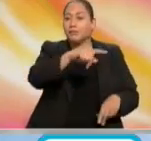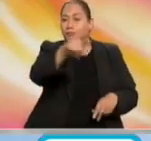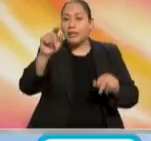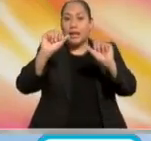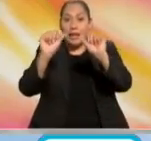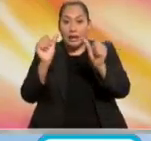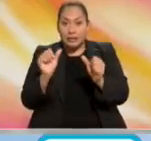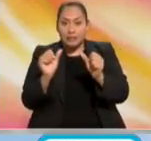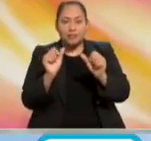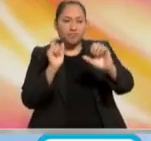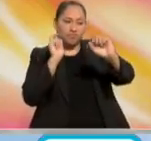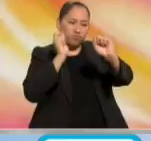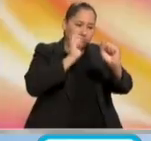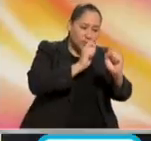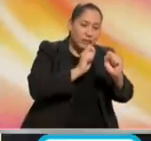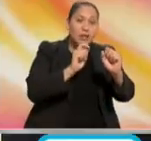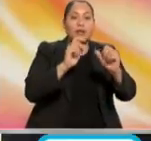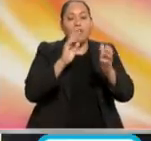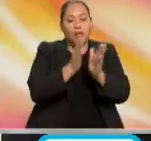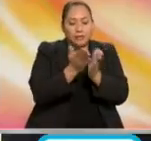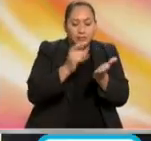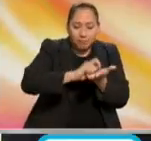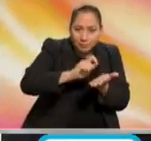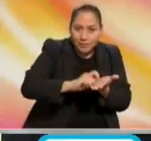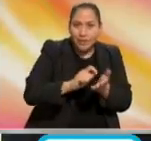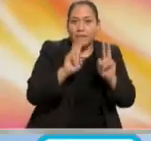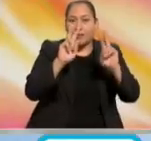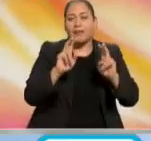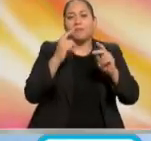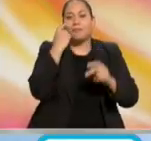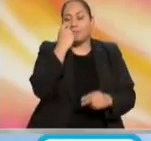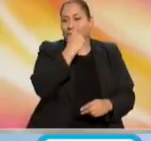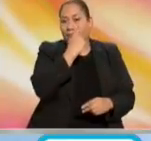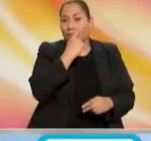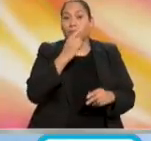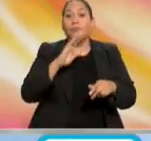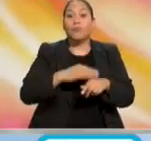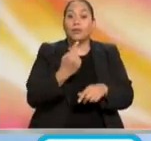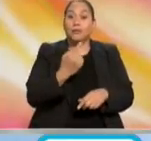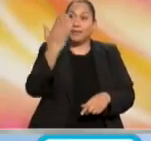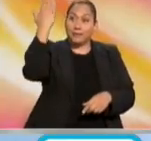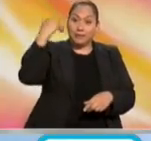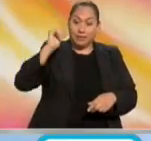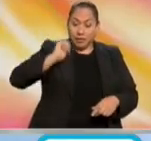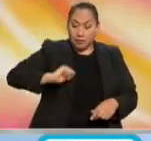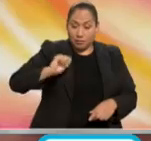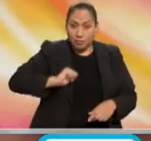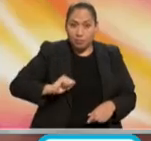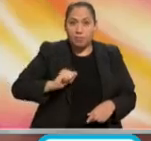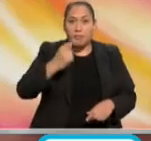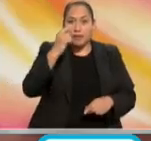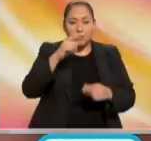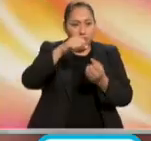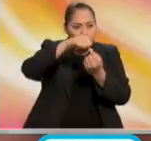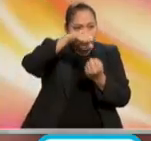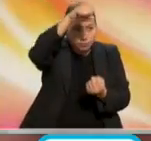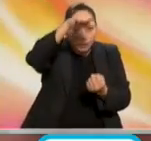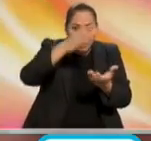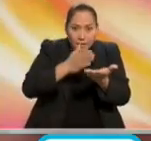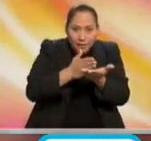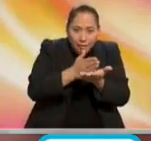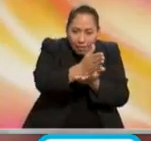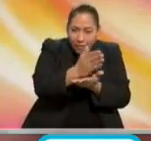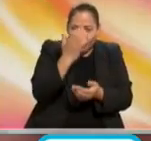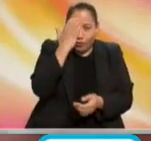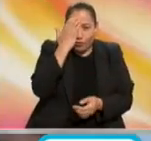han hecho obras acerca de los ojos? Porque desde la antigüedad se han considerado como la entrada al alma, ¿no? Sí. Como